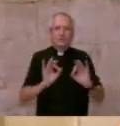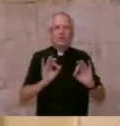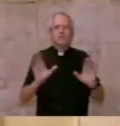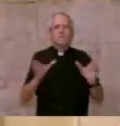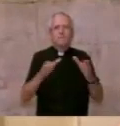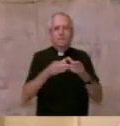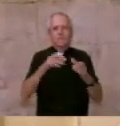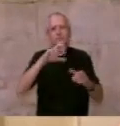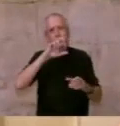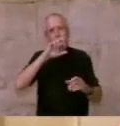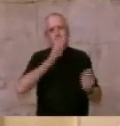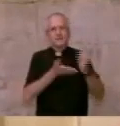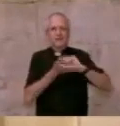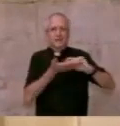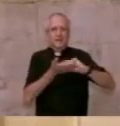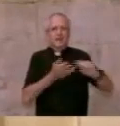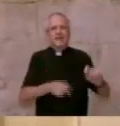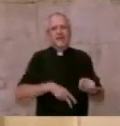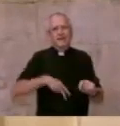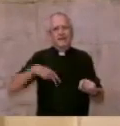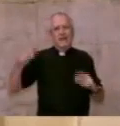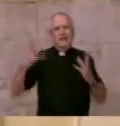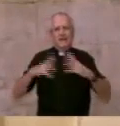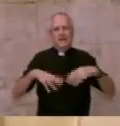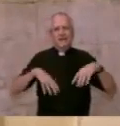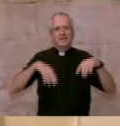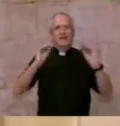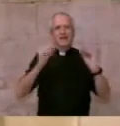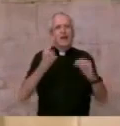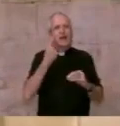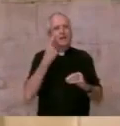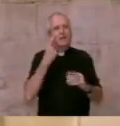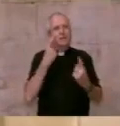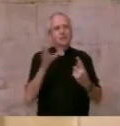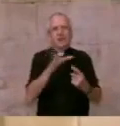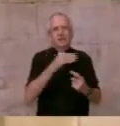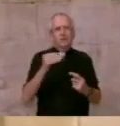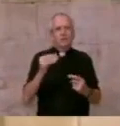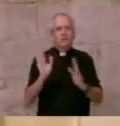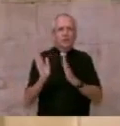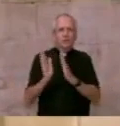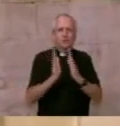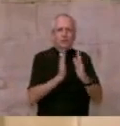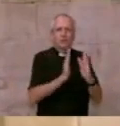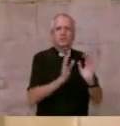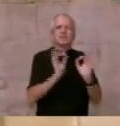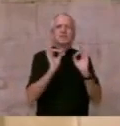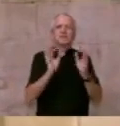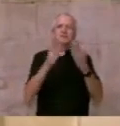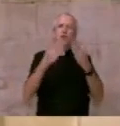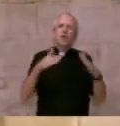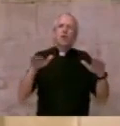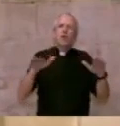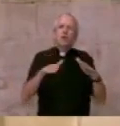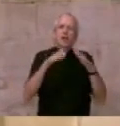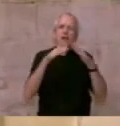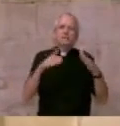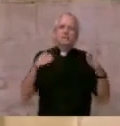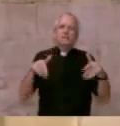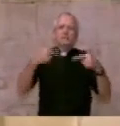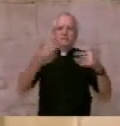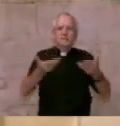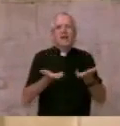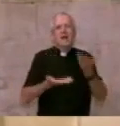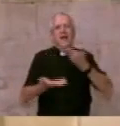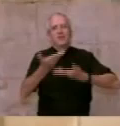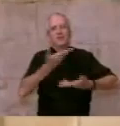del Obispado, de la Secretaría General, de la Catedral, atentos a todo y en todo momento. Y a las corales, que nos habéis